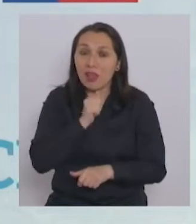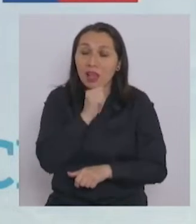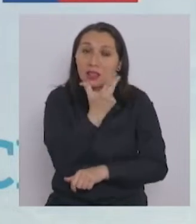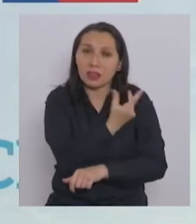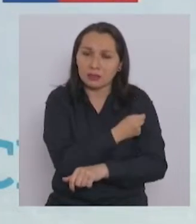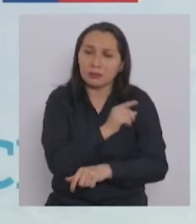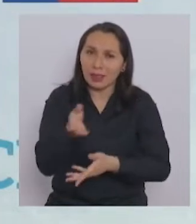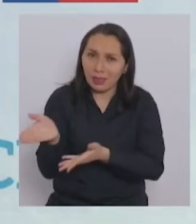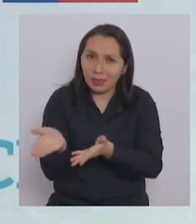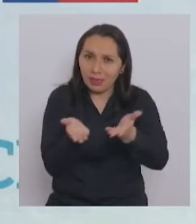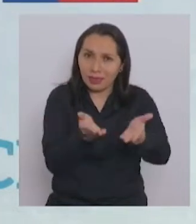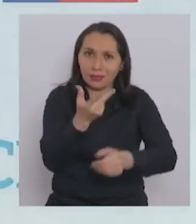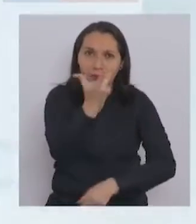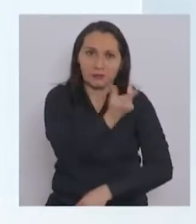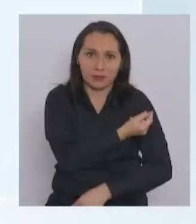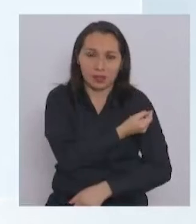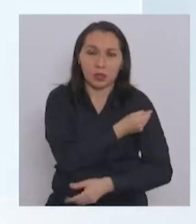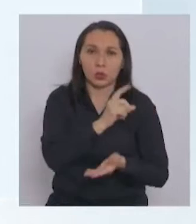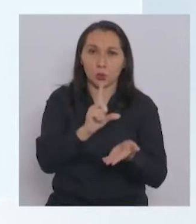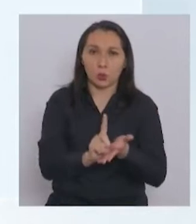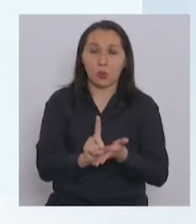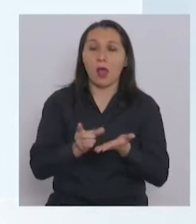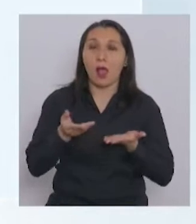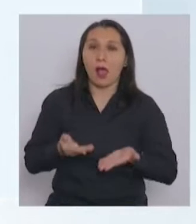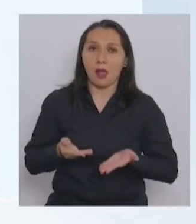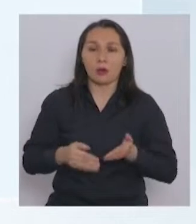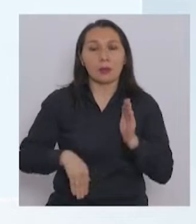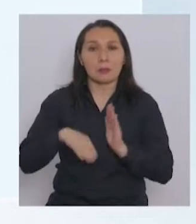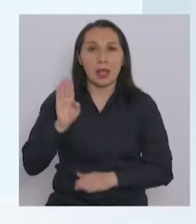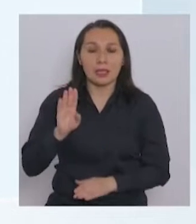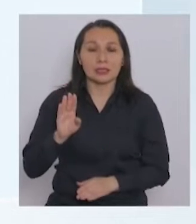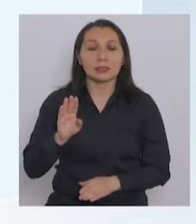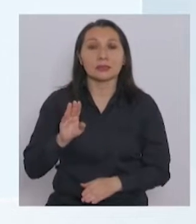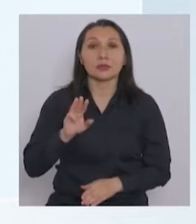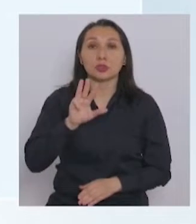los puntos de vacunación. Actualmente hay más de